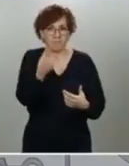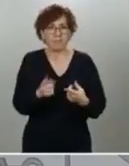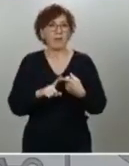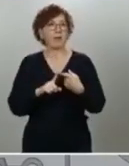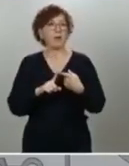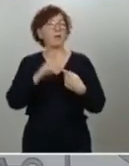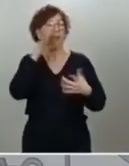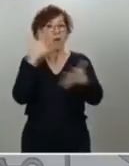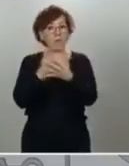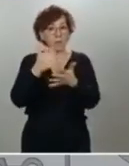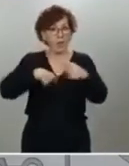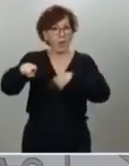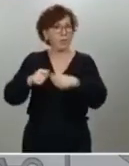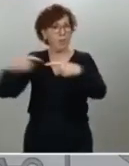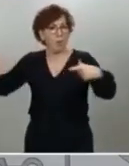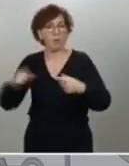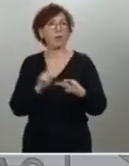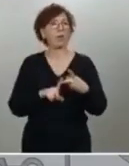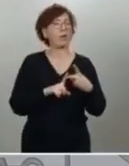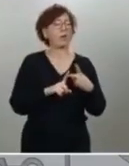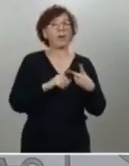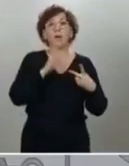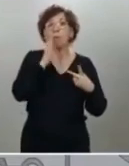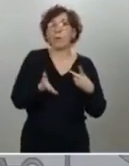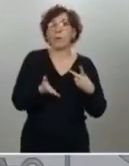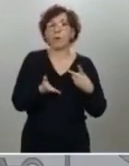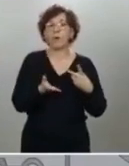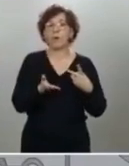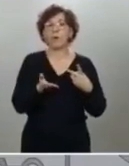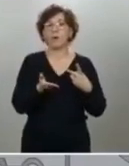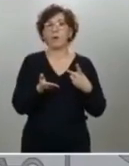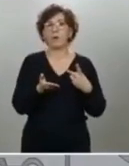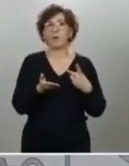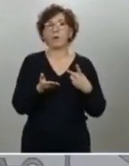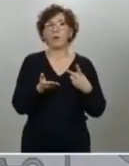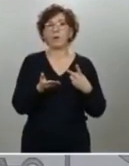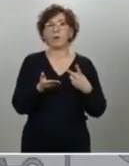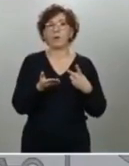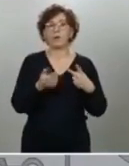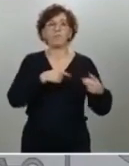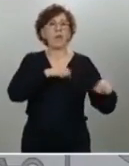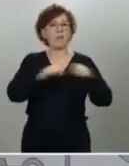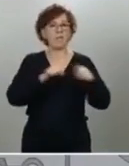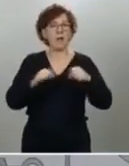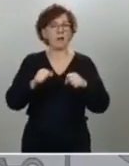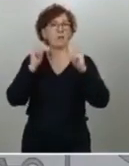tráfico enorme, no sabemos si se deben a un incremento de la mortalidad por infartos, no sabemos si se deben a